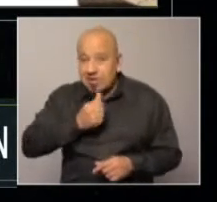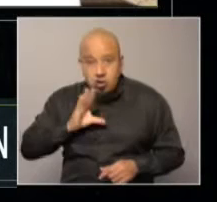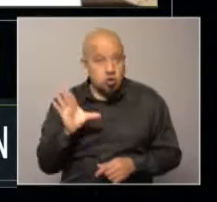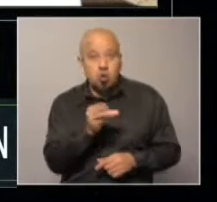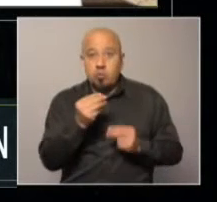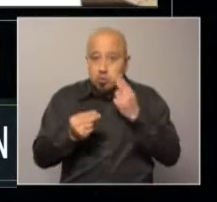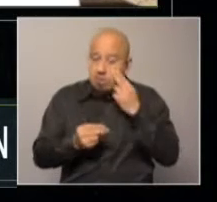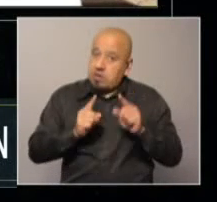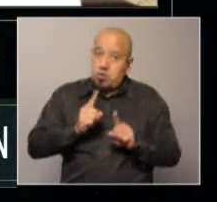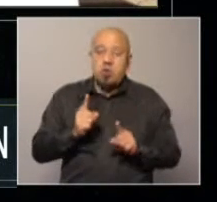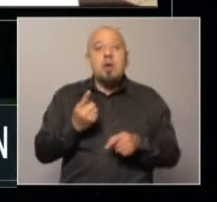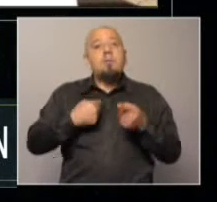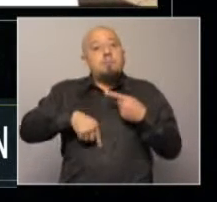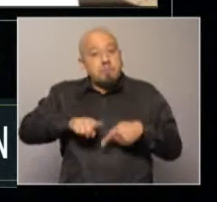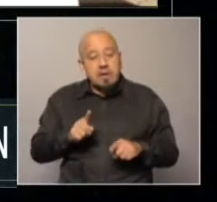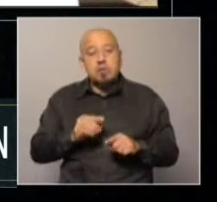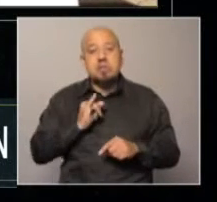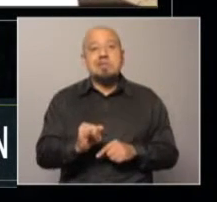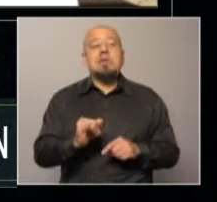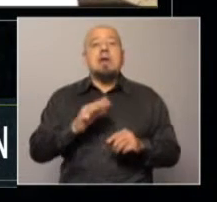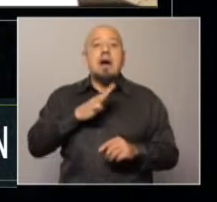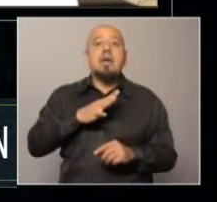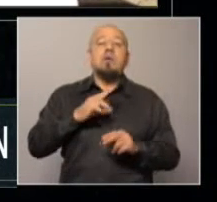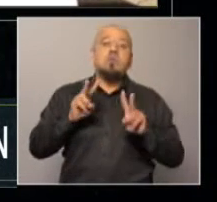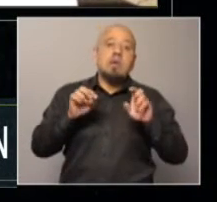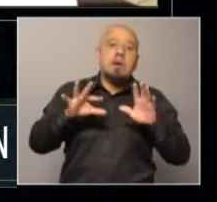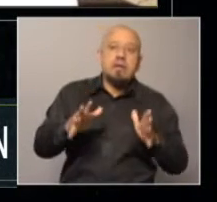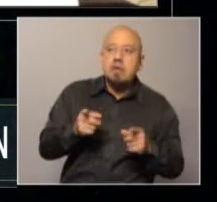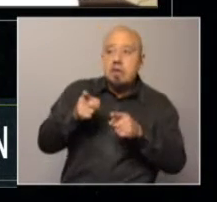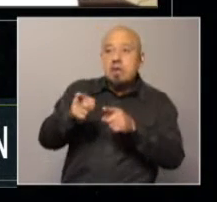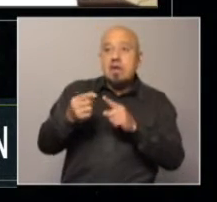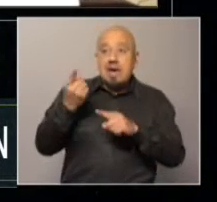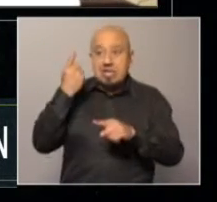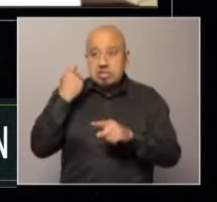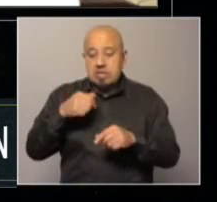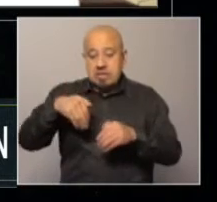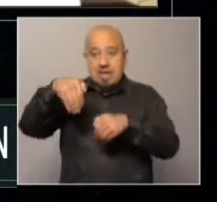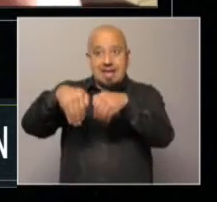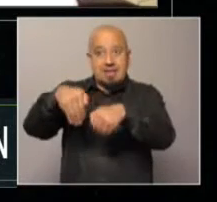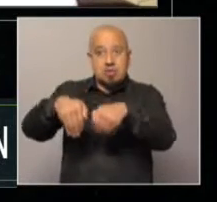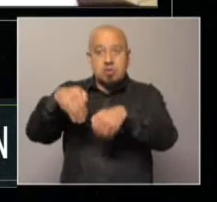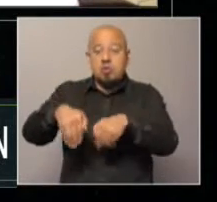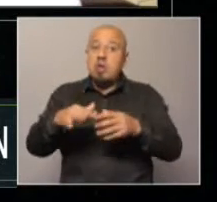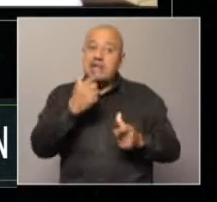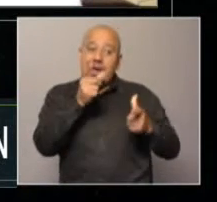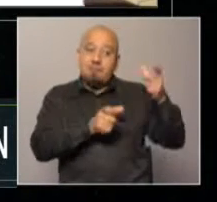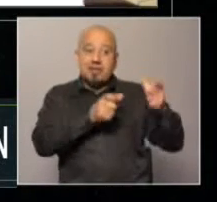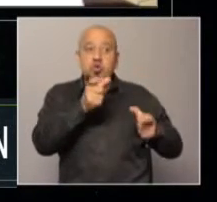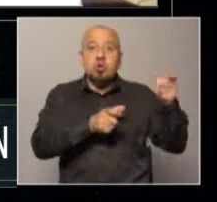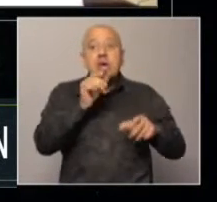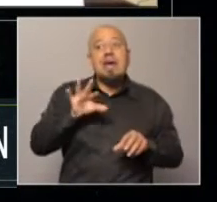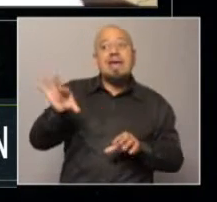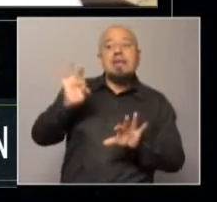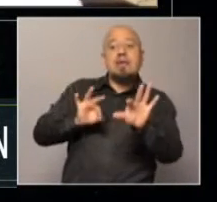que la interpretación que se da de los resultados es que primero la gente optó por